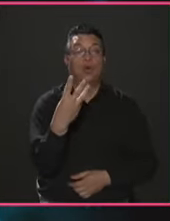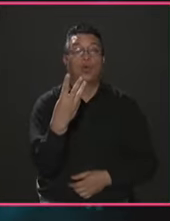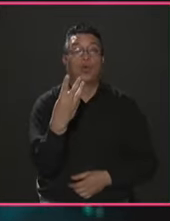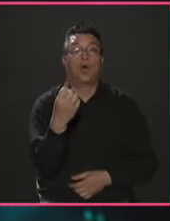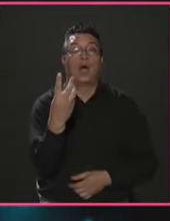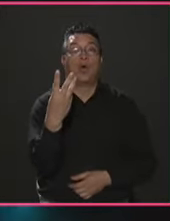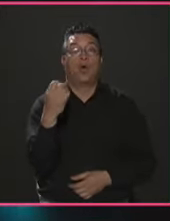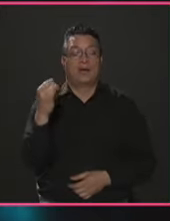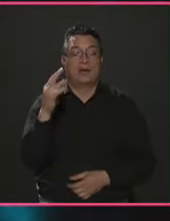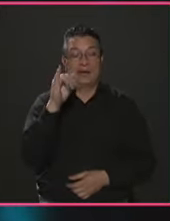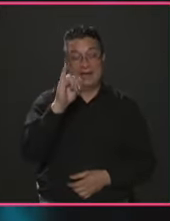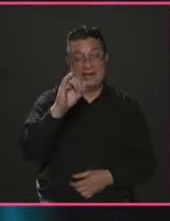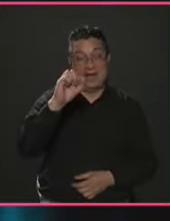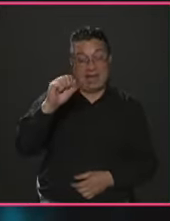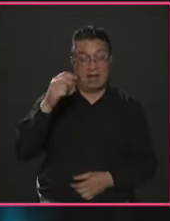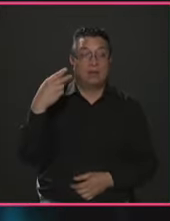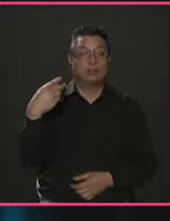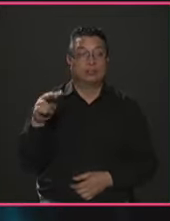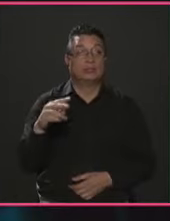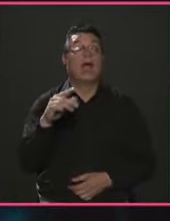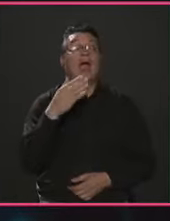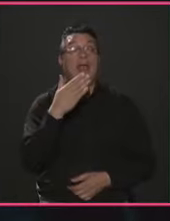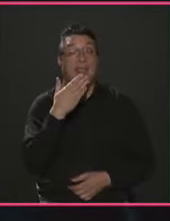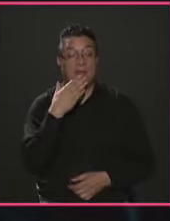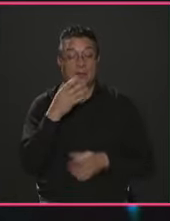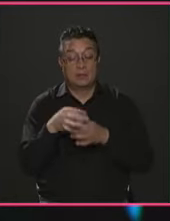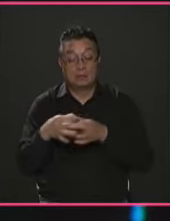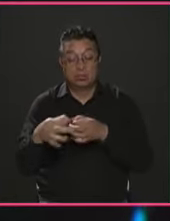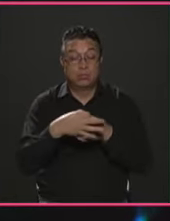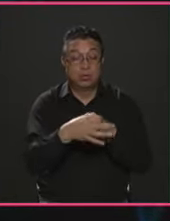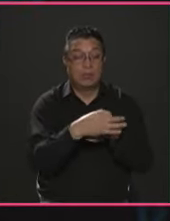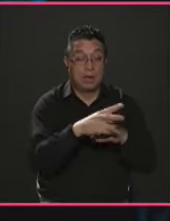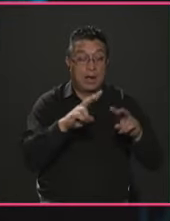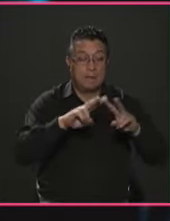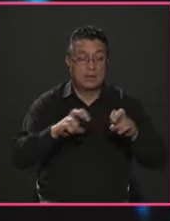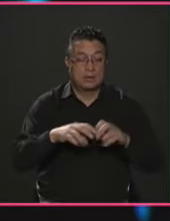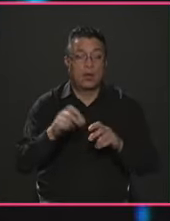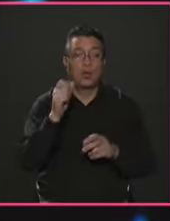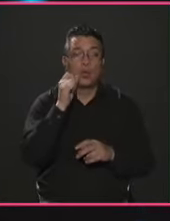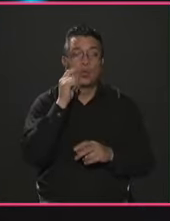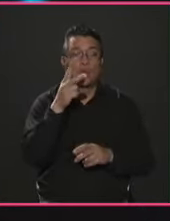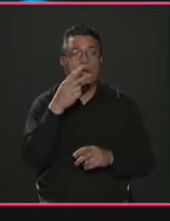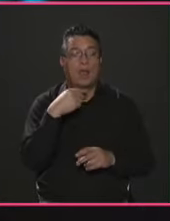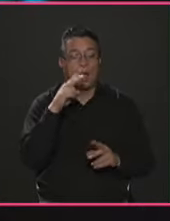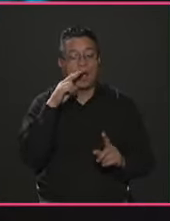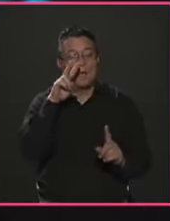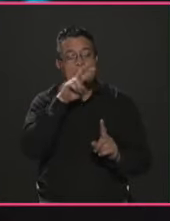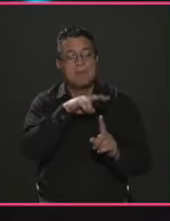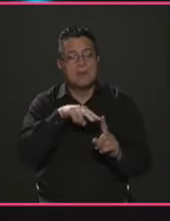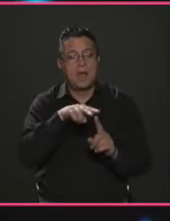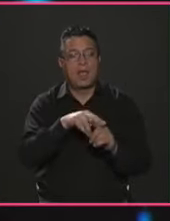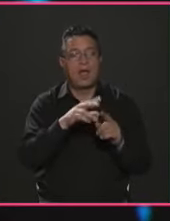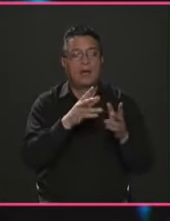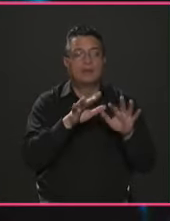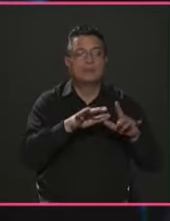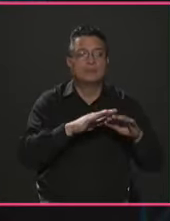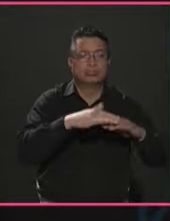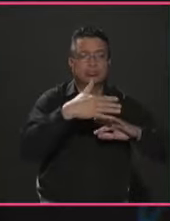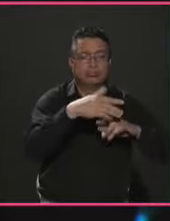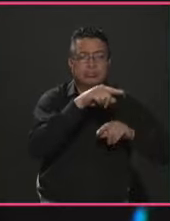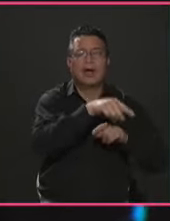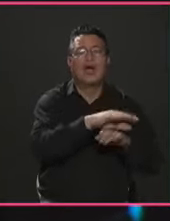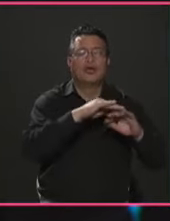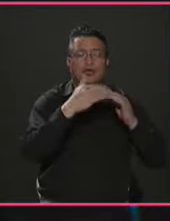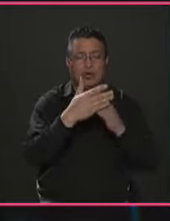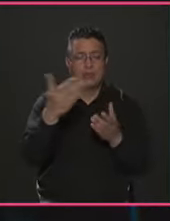Inteligencia artificial y bueno sus principales áreas de investigación son la visión del ordenador la recuperación de